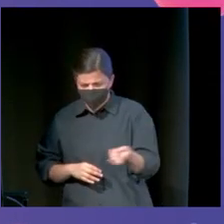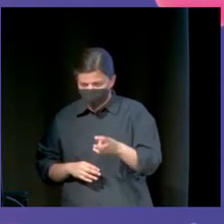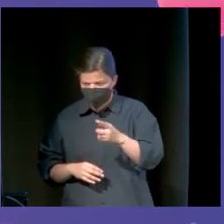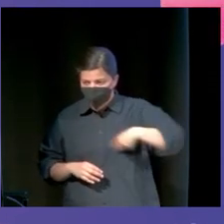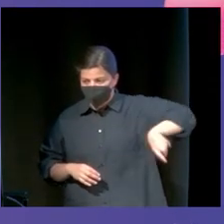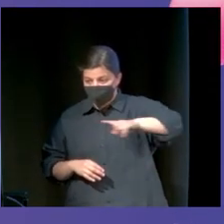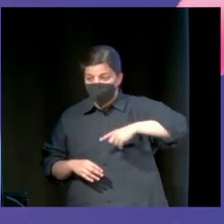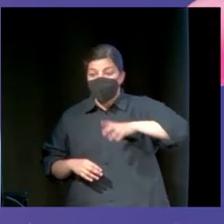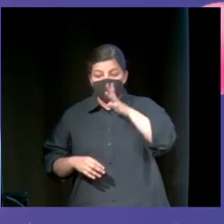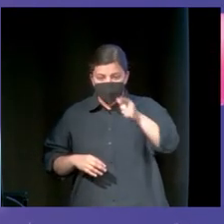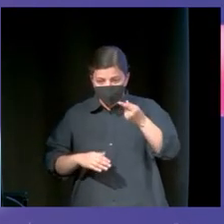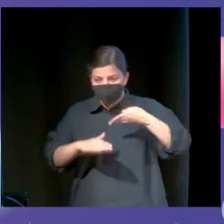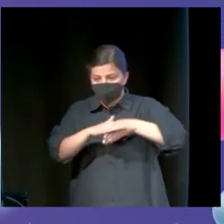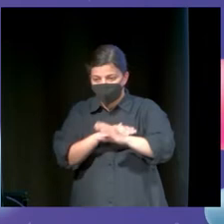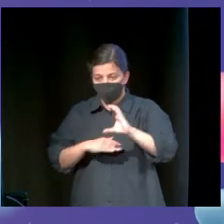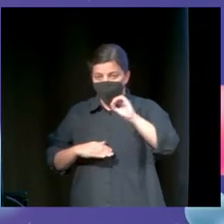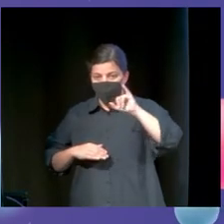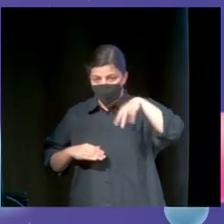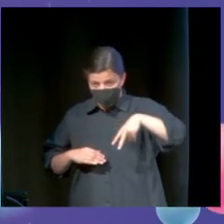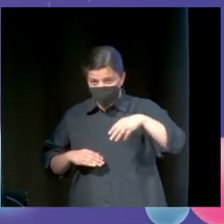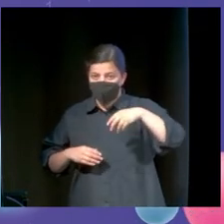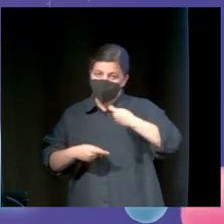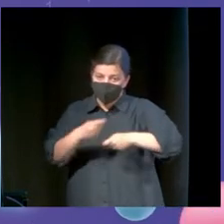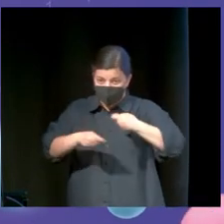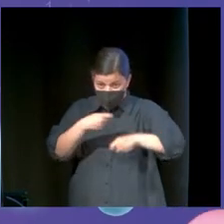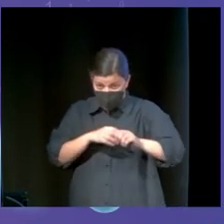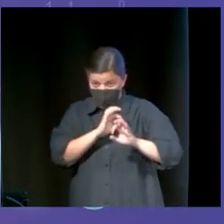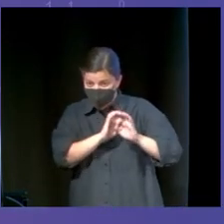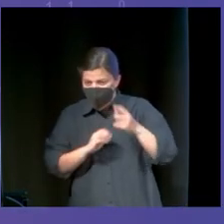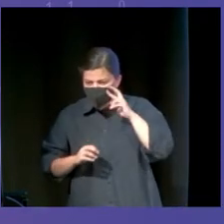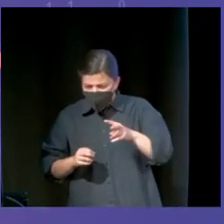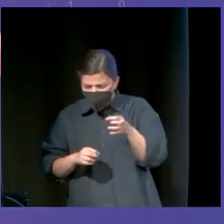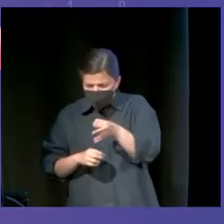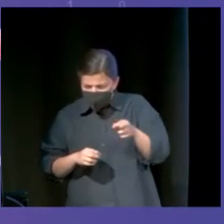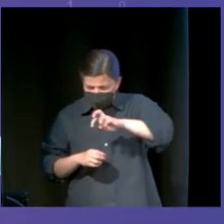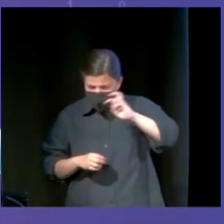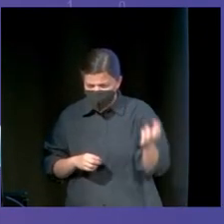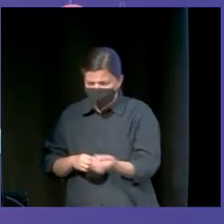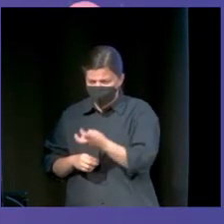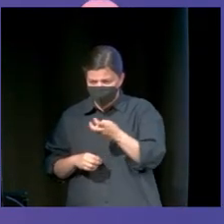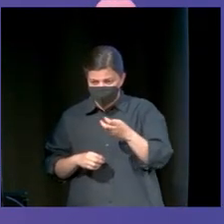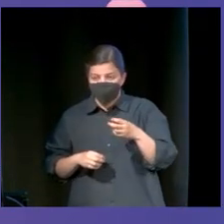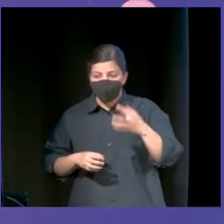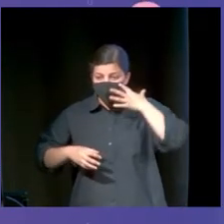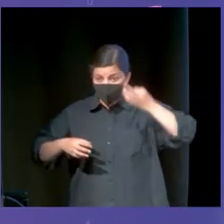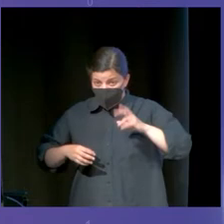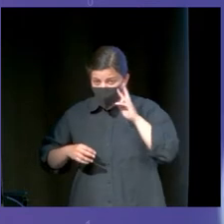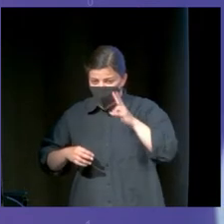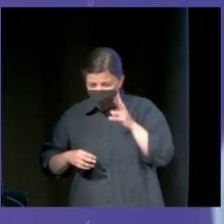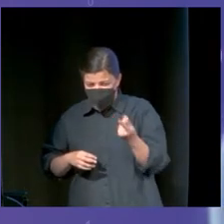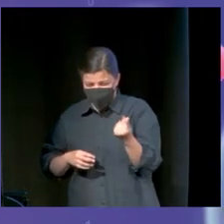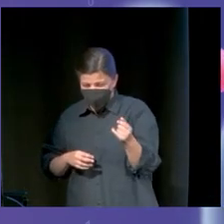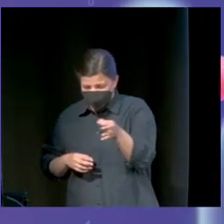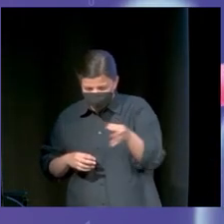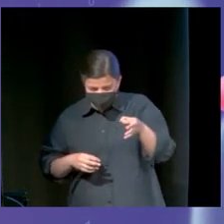eso cuando entráis por ejemplo en coin market cap veis tantísimas monedas no seguro que veis muchísimas cripto divisas no sólo